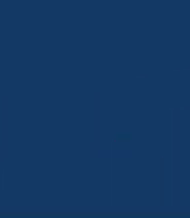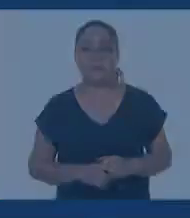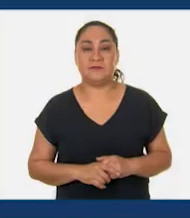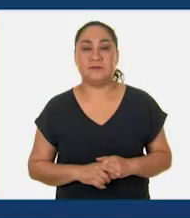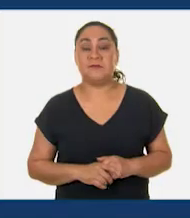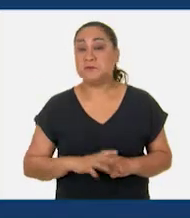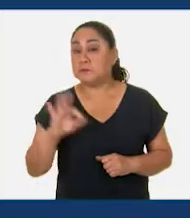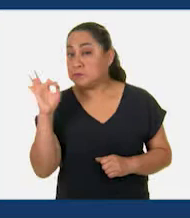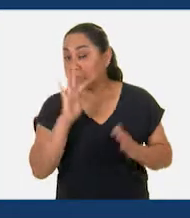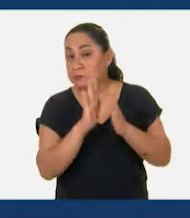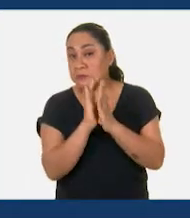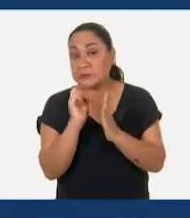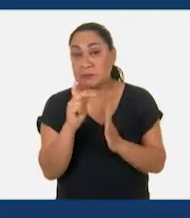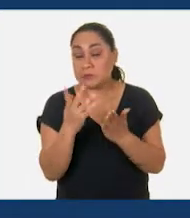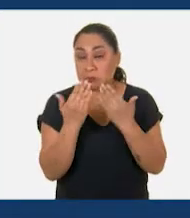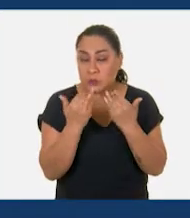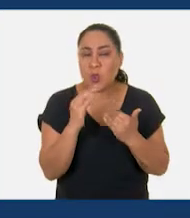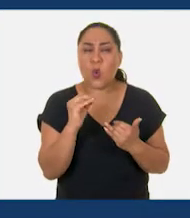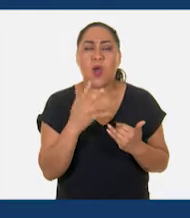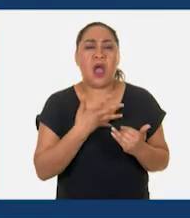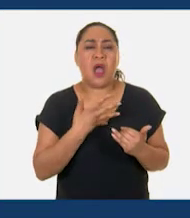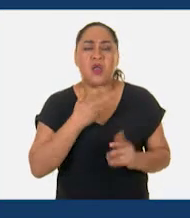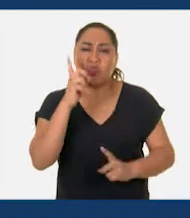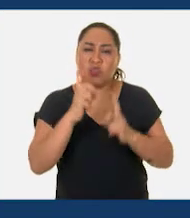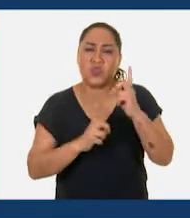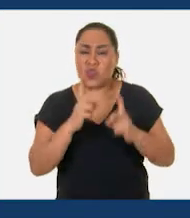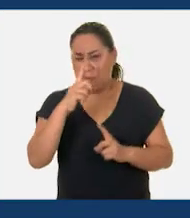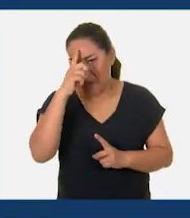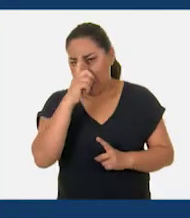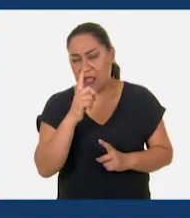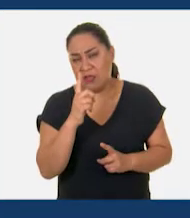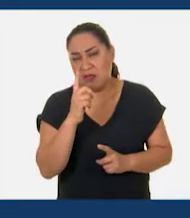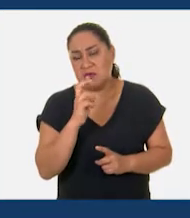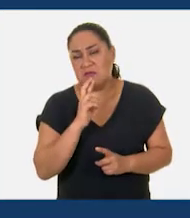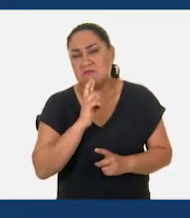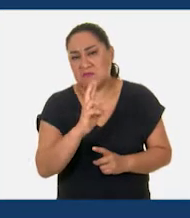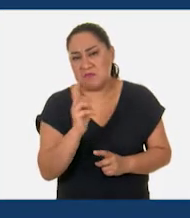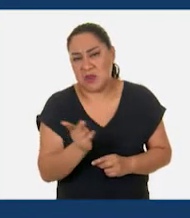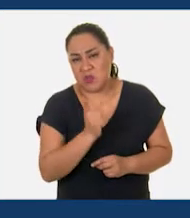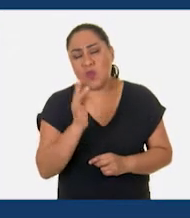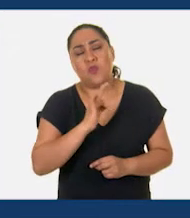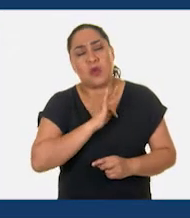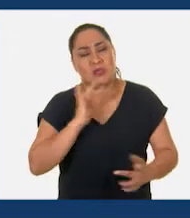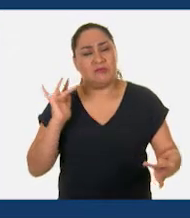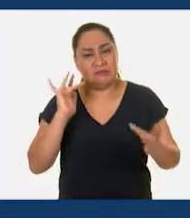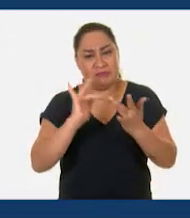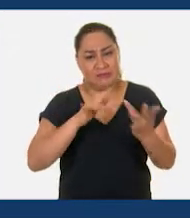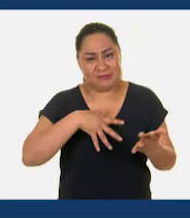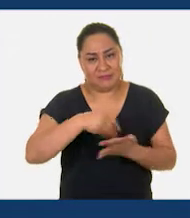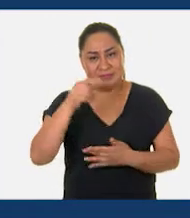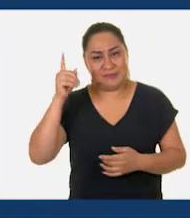Si no tienes el libro de texto o necesitas ayuda para responder las preguntas, contáctanos.